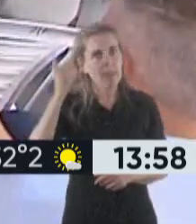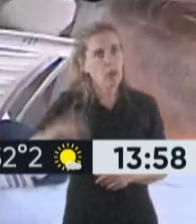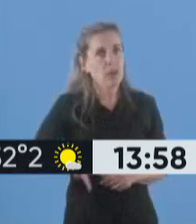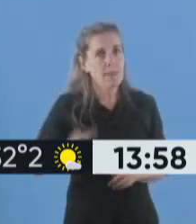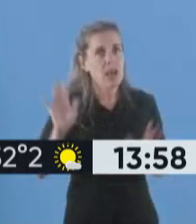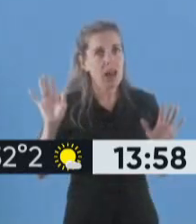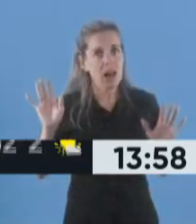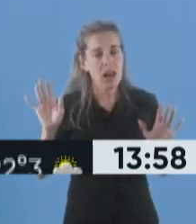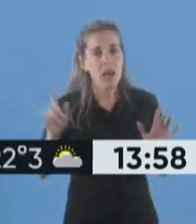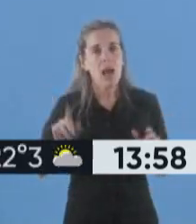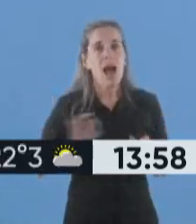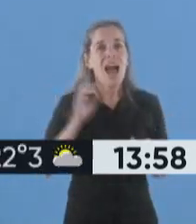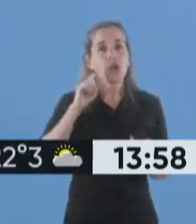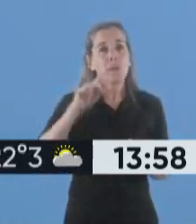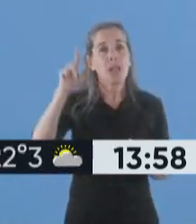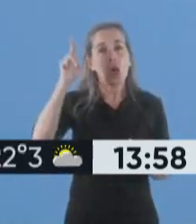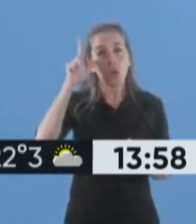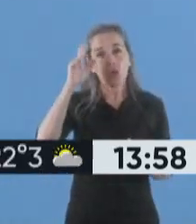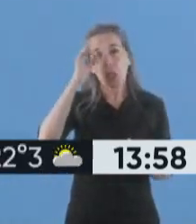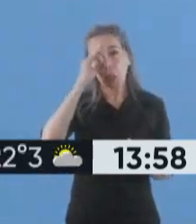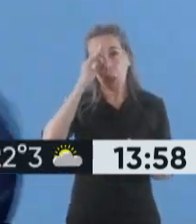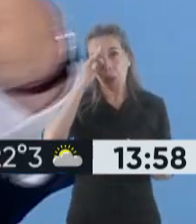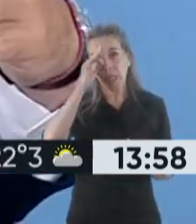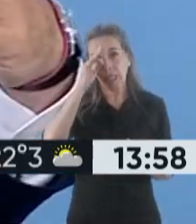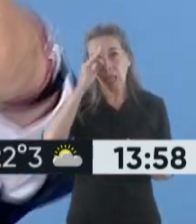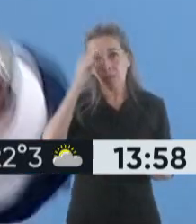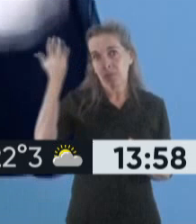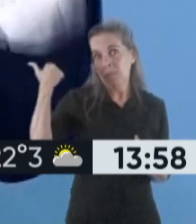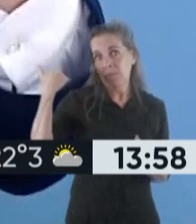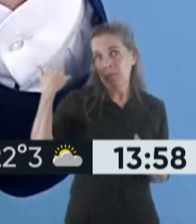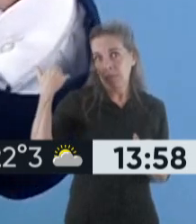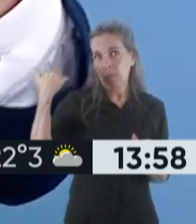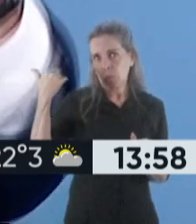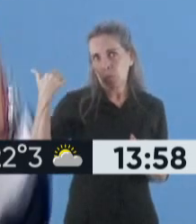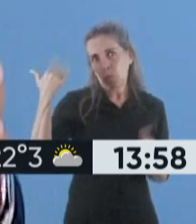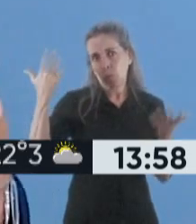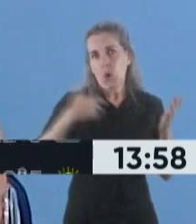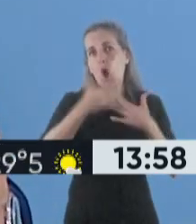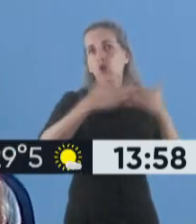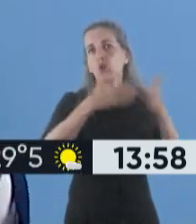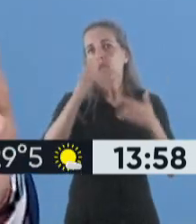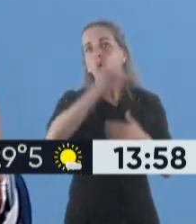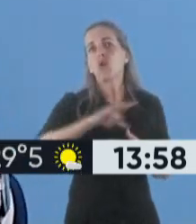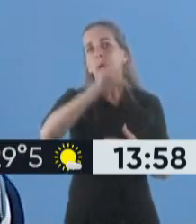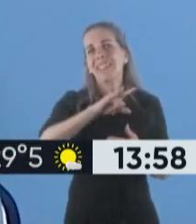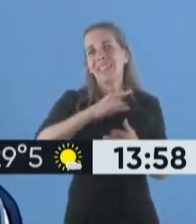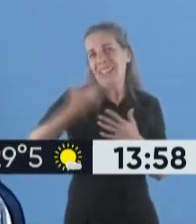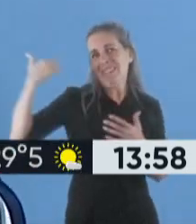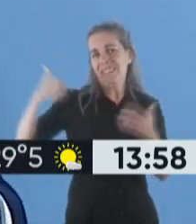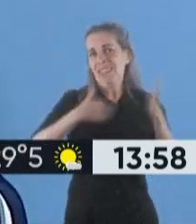además que en 1820, bueno, levantar una universidad era muy difícil, era muy